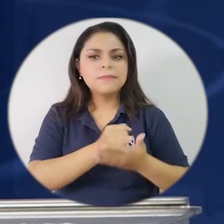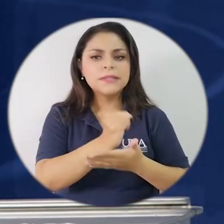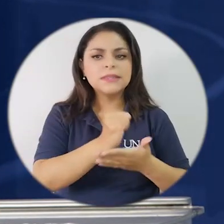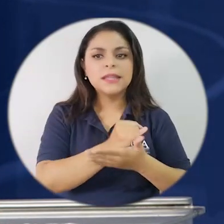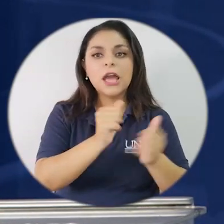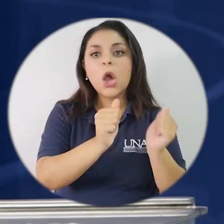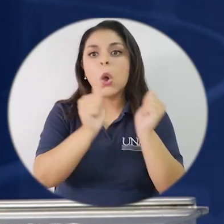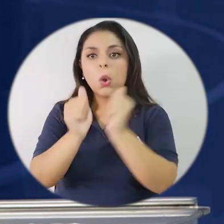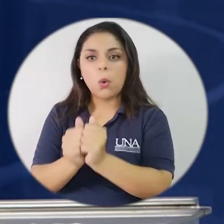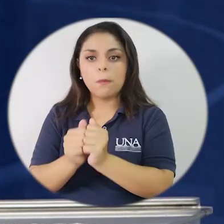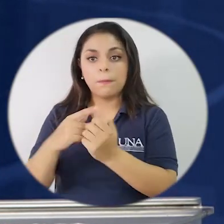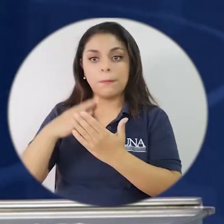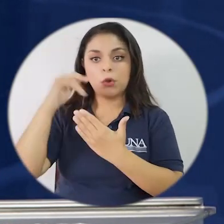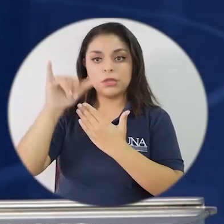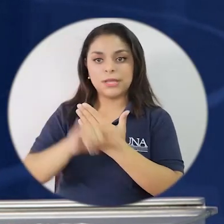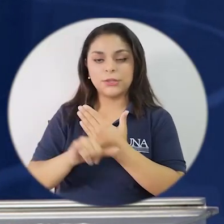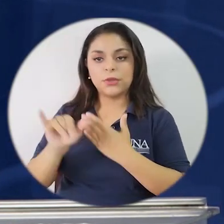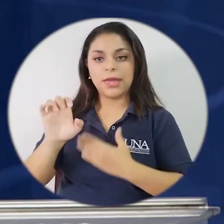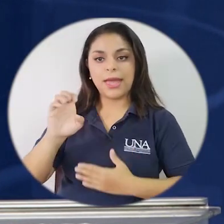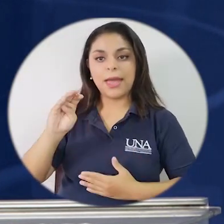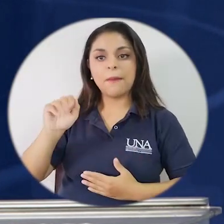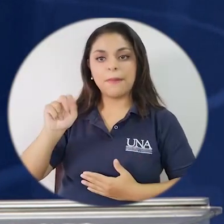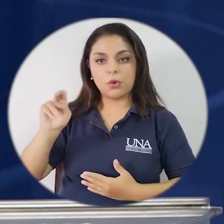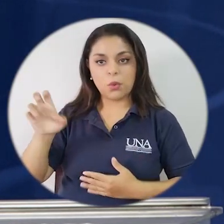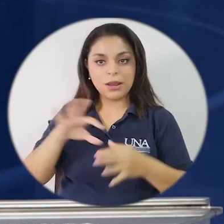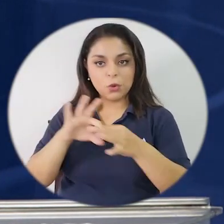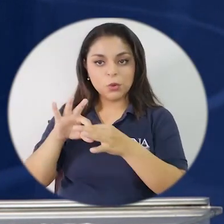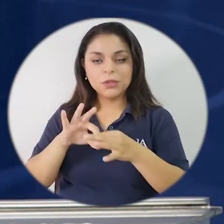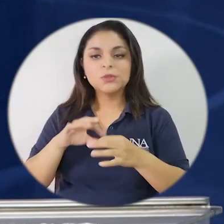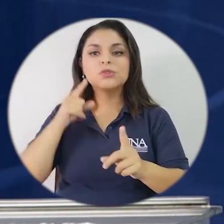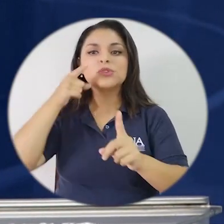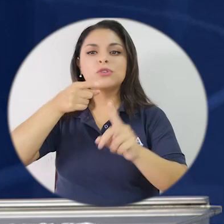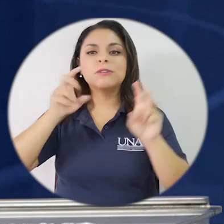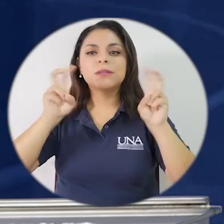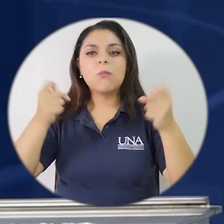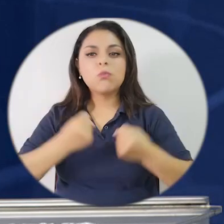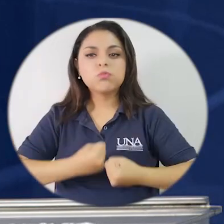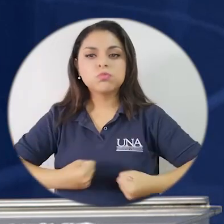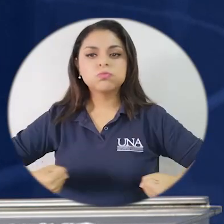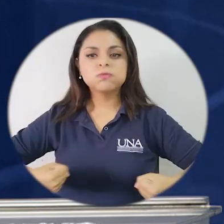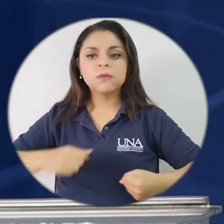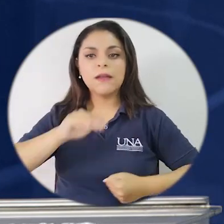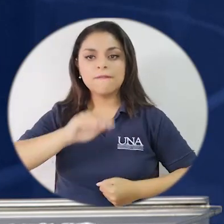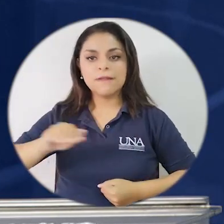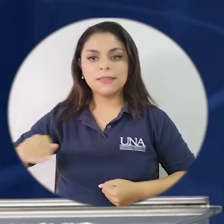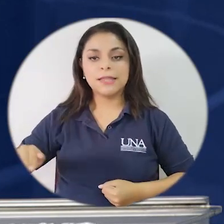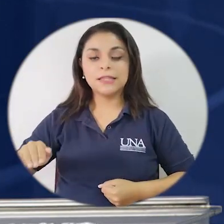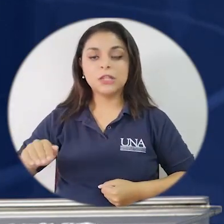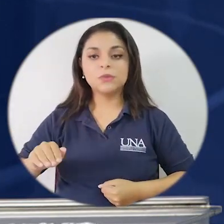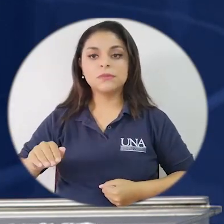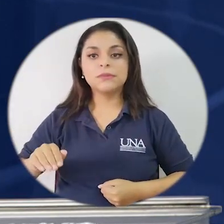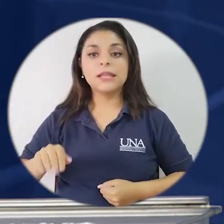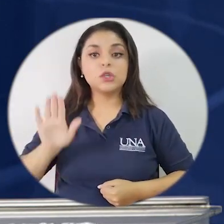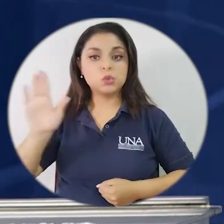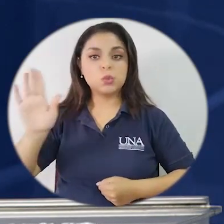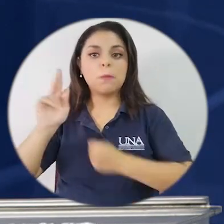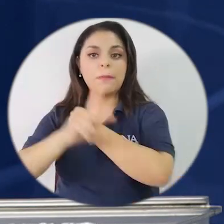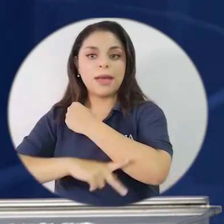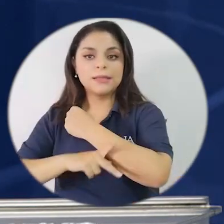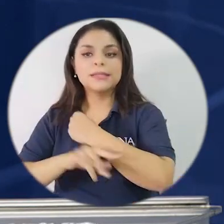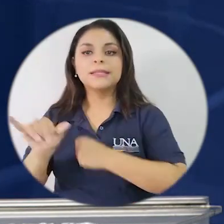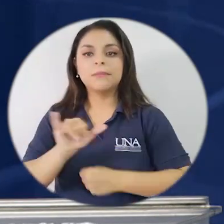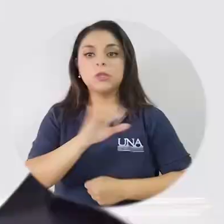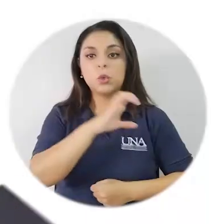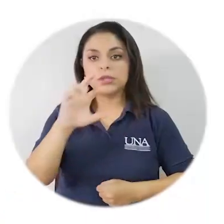con el proyecto que coordina Emanuel la obesidad infantil y la autoestima de los niños y niñas en las escuelas públicas, tanto de su país como de